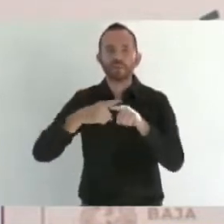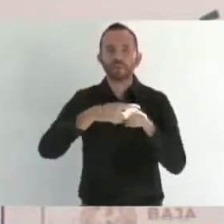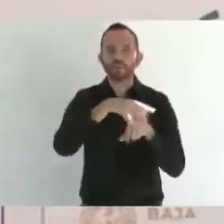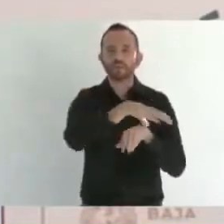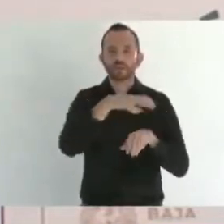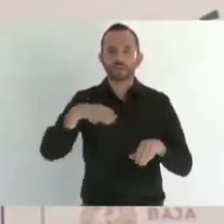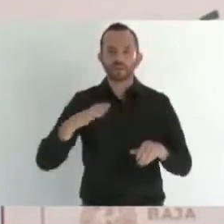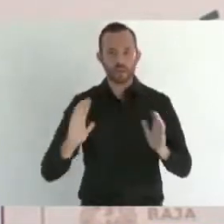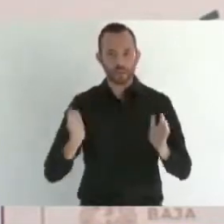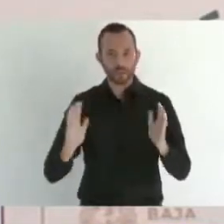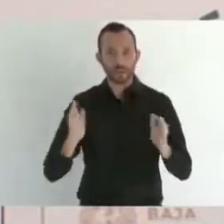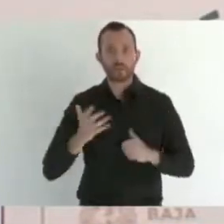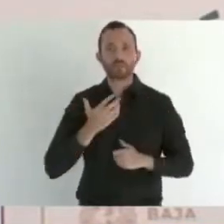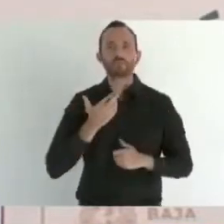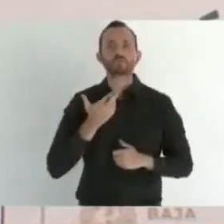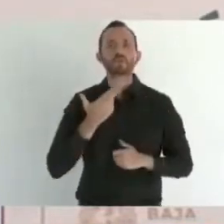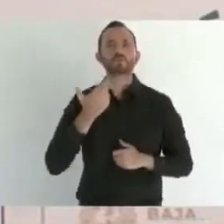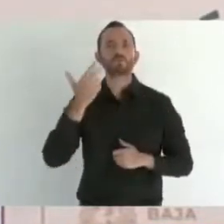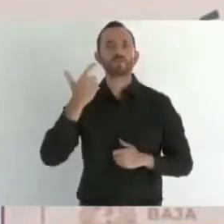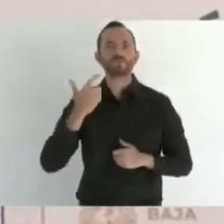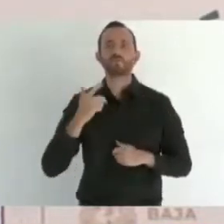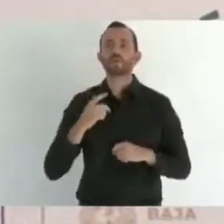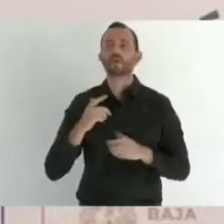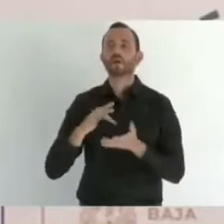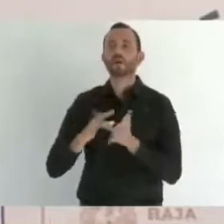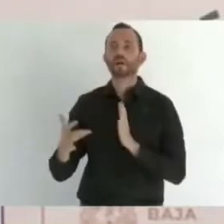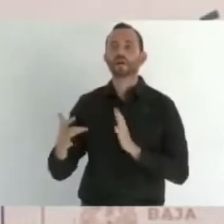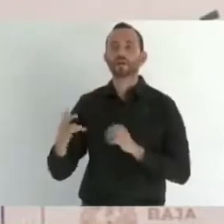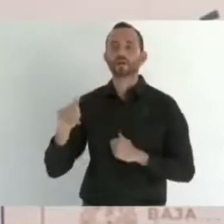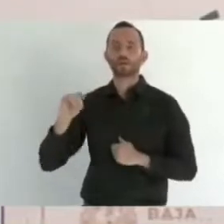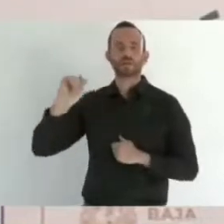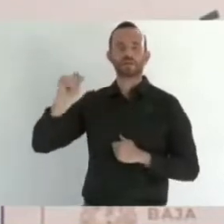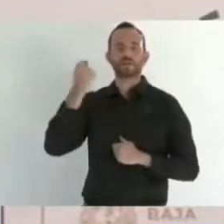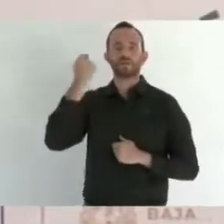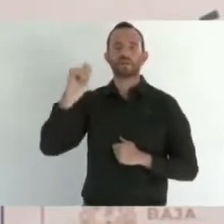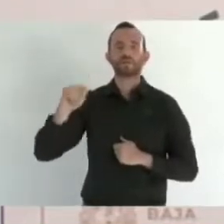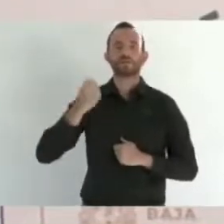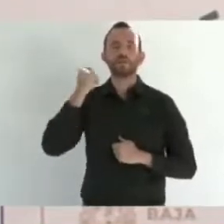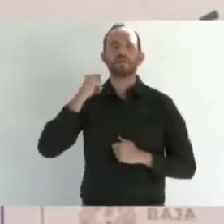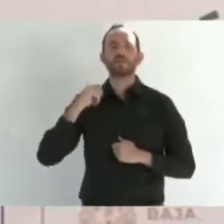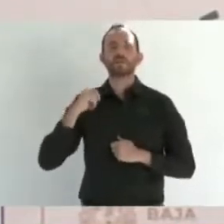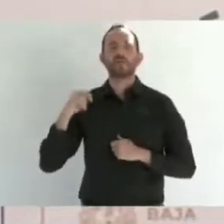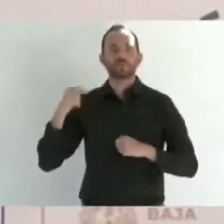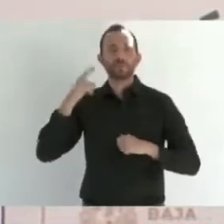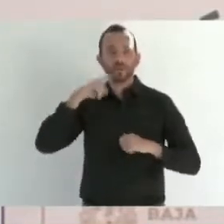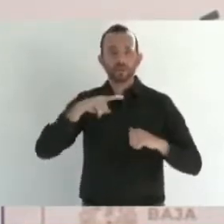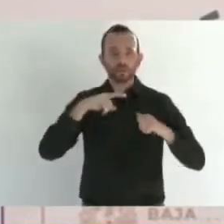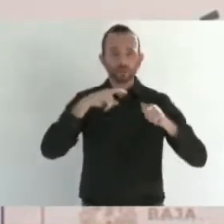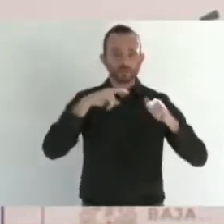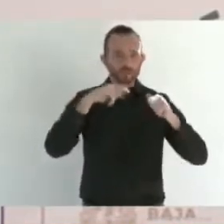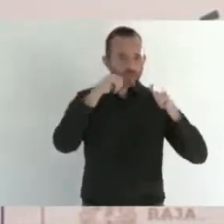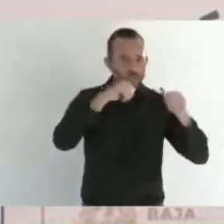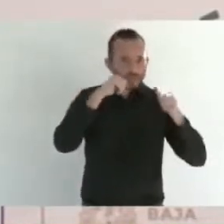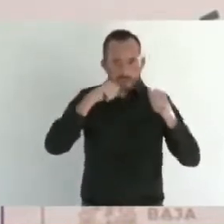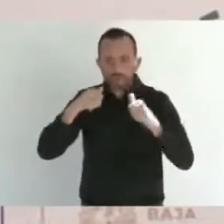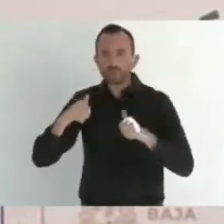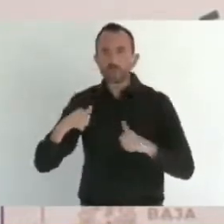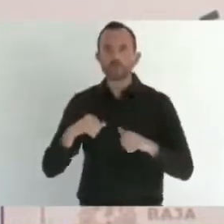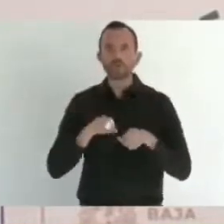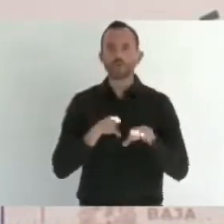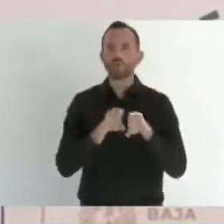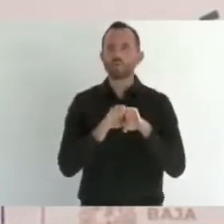la tecnología para tener alevines para poder reproducir